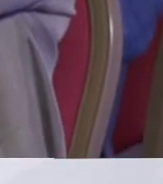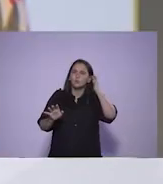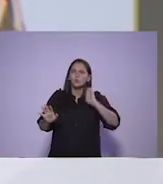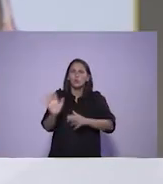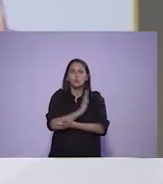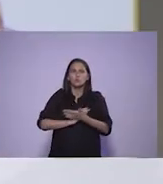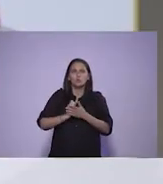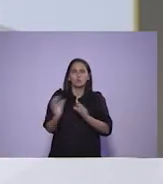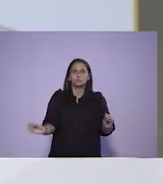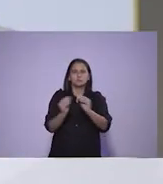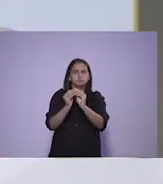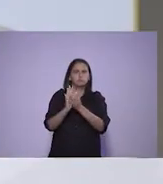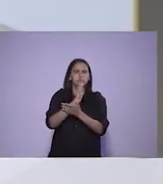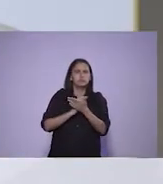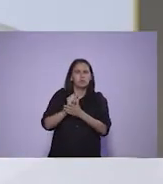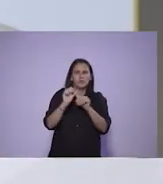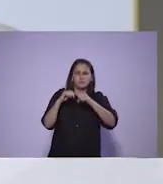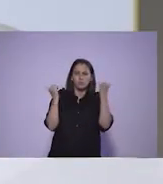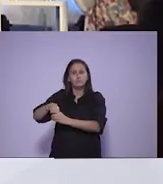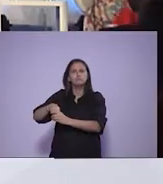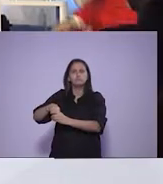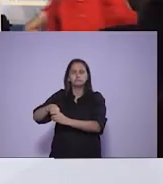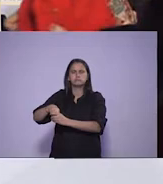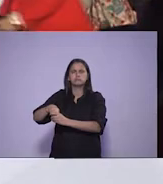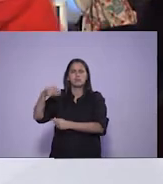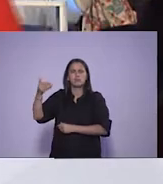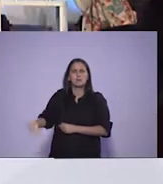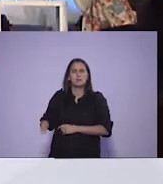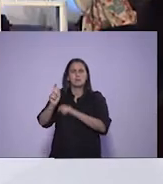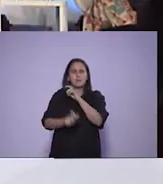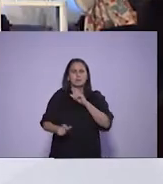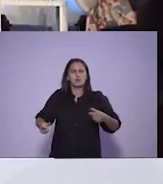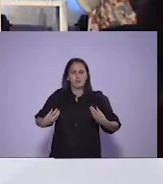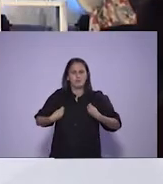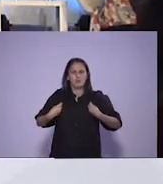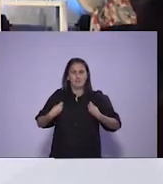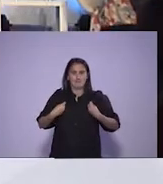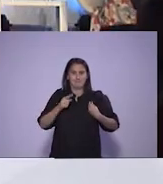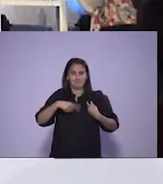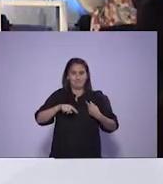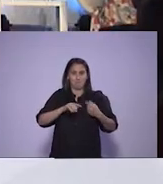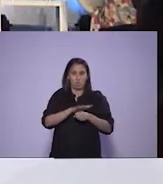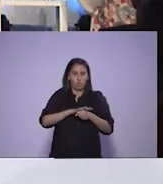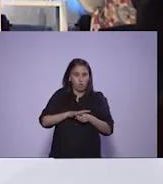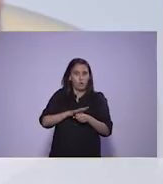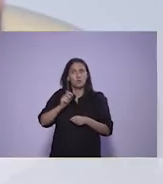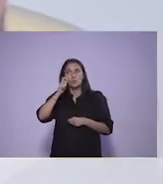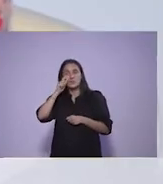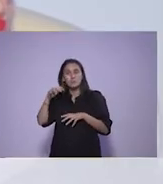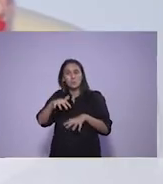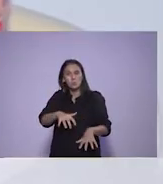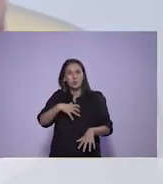Todas compartides que o modelo turístico ten que ser un modelo turístico sostible, que non pode